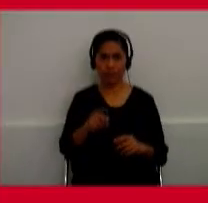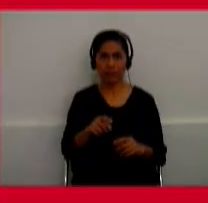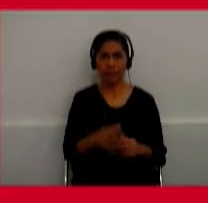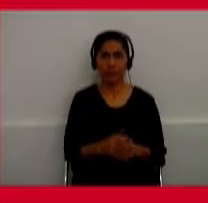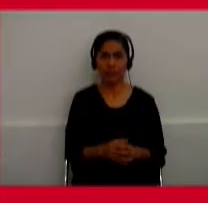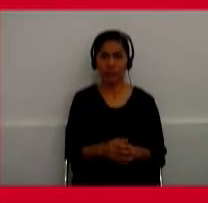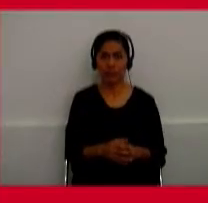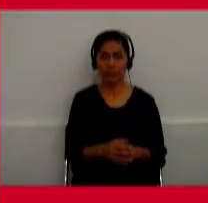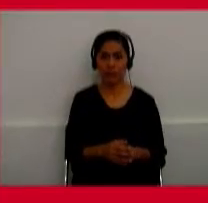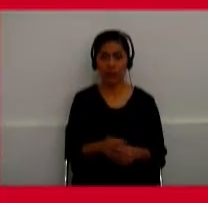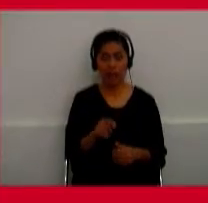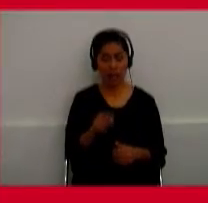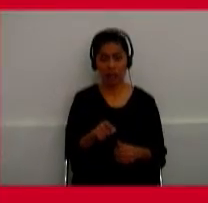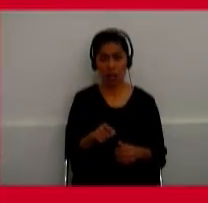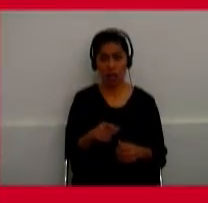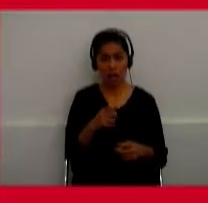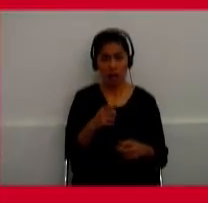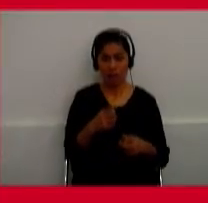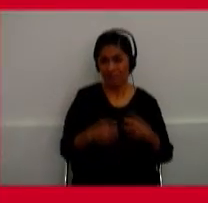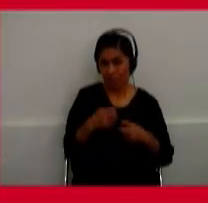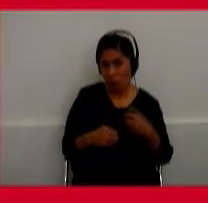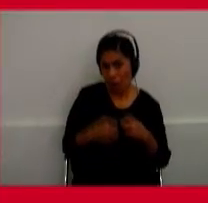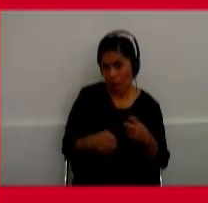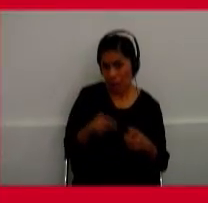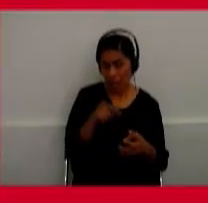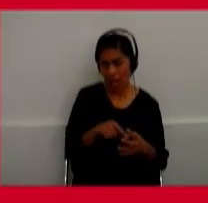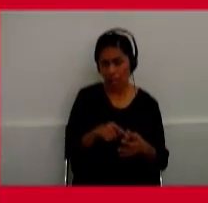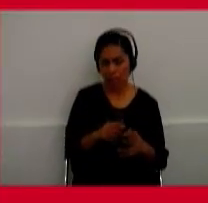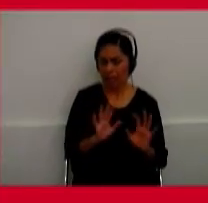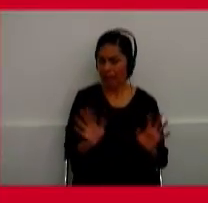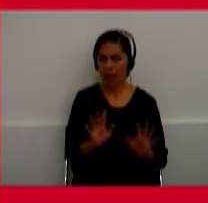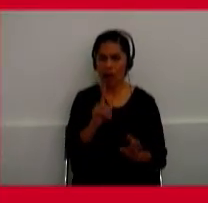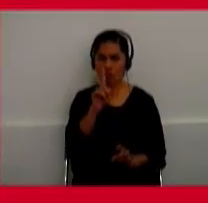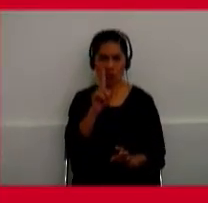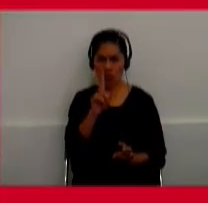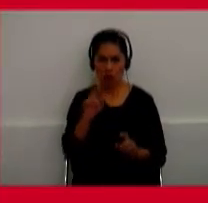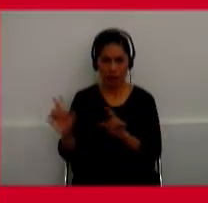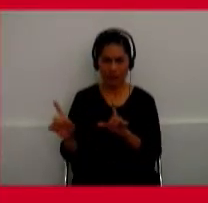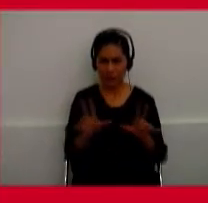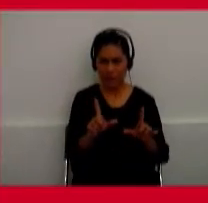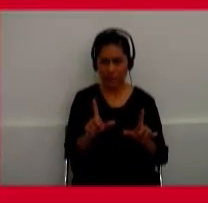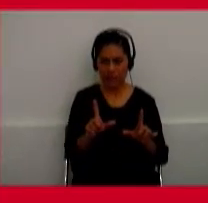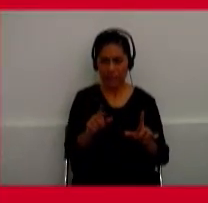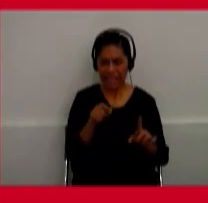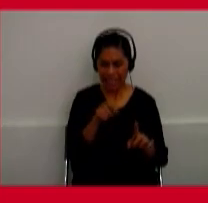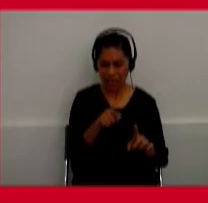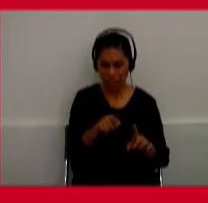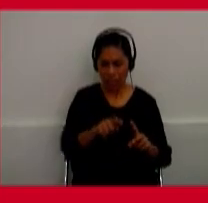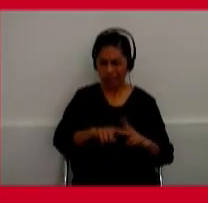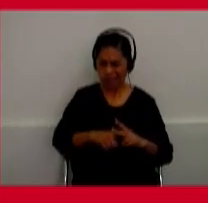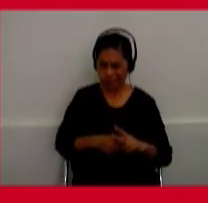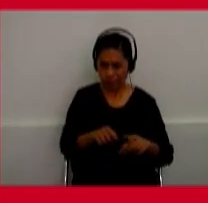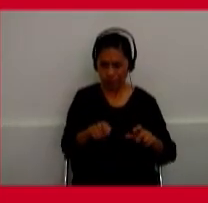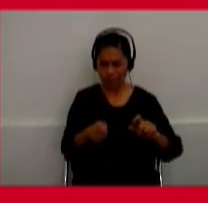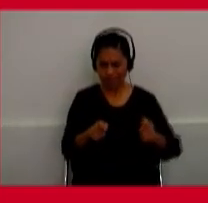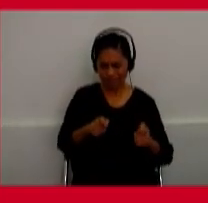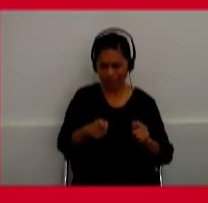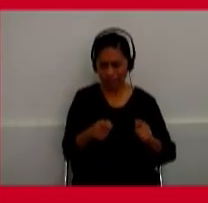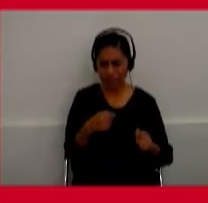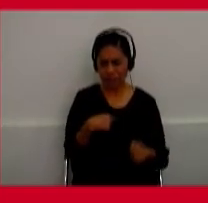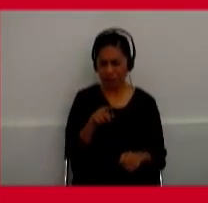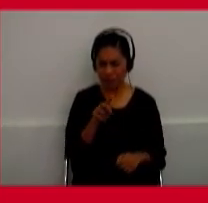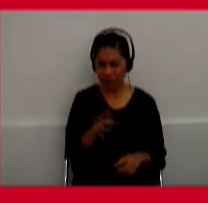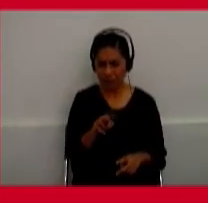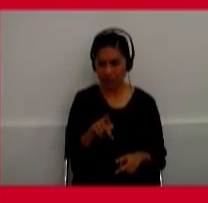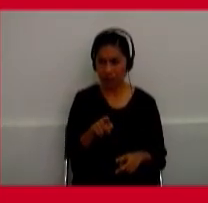principalmente no teníamos otros inconvenientes más las fallas que se muestran a continuación. Por favor, en la siguiente diapositiva. Aquí, estas son las fallas que